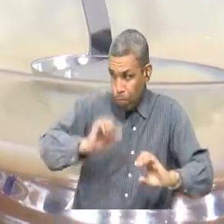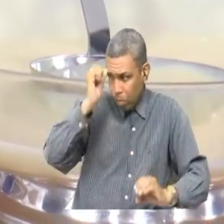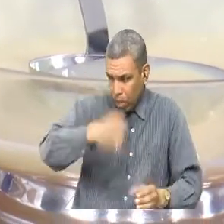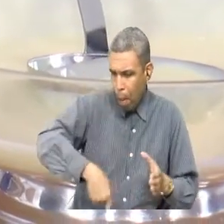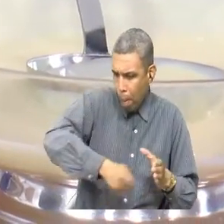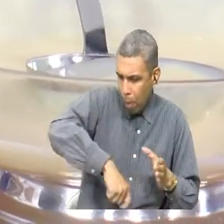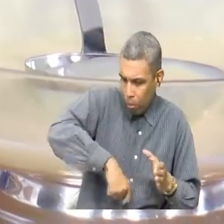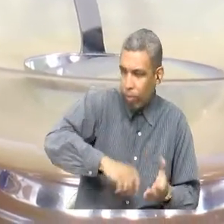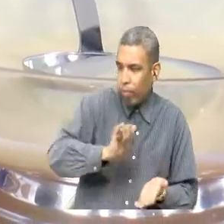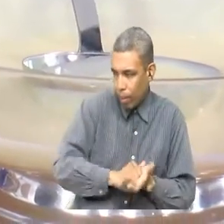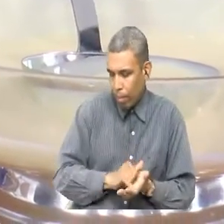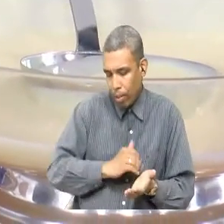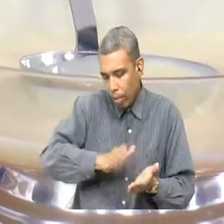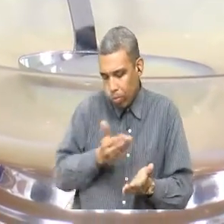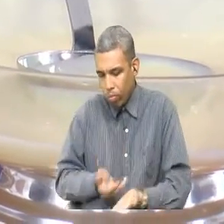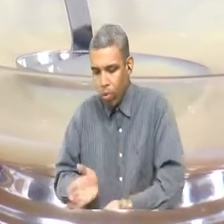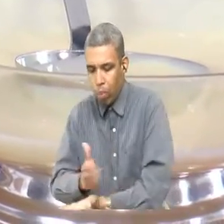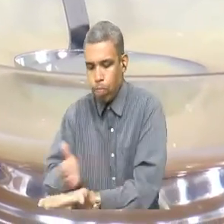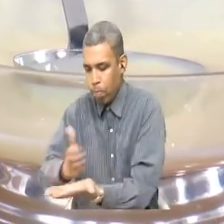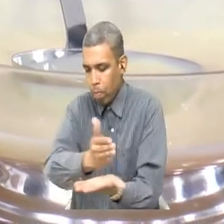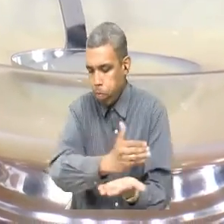Igual.